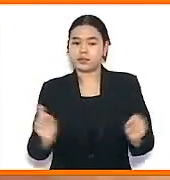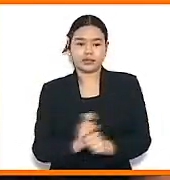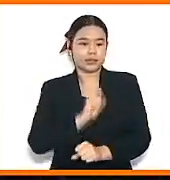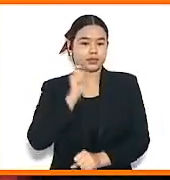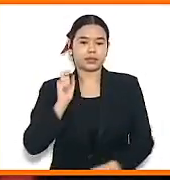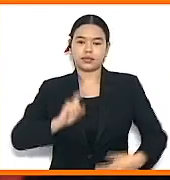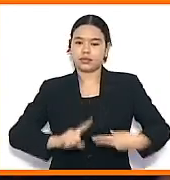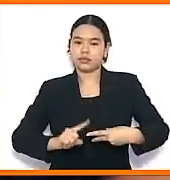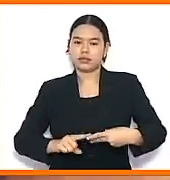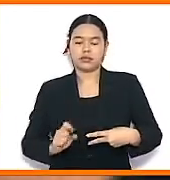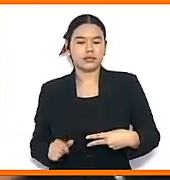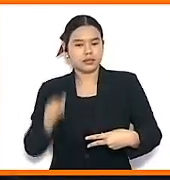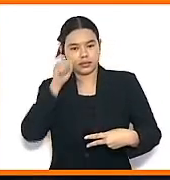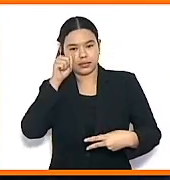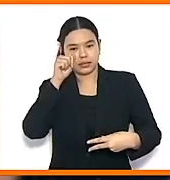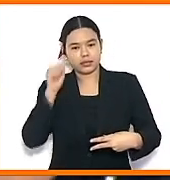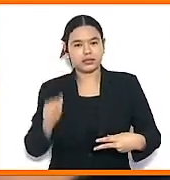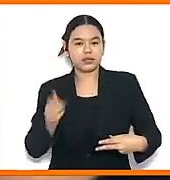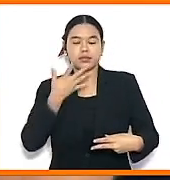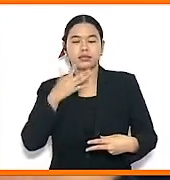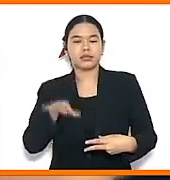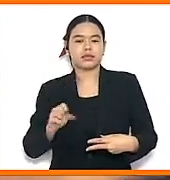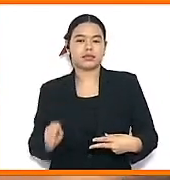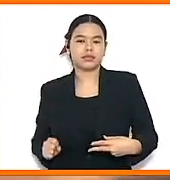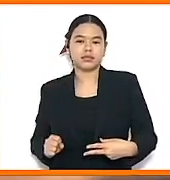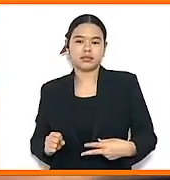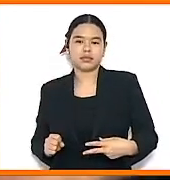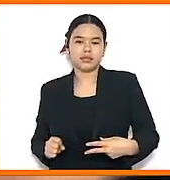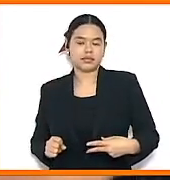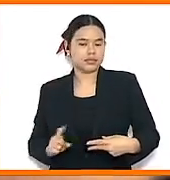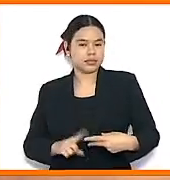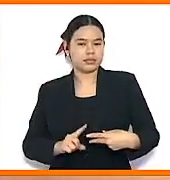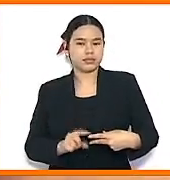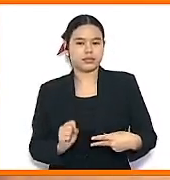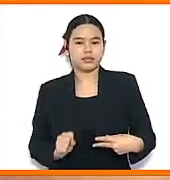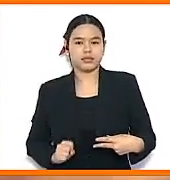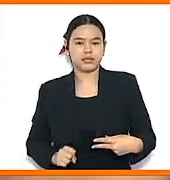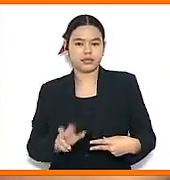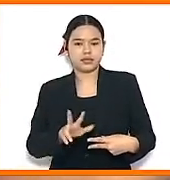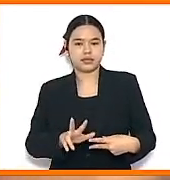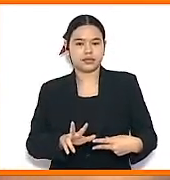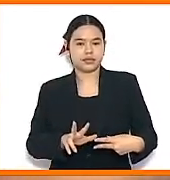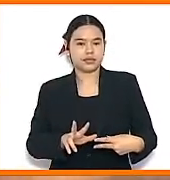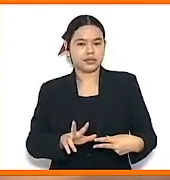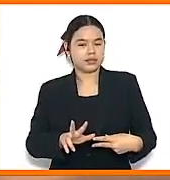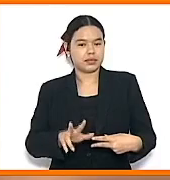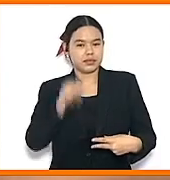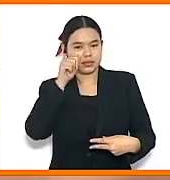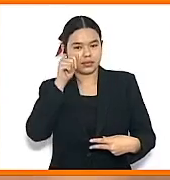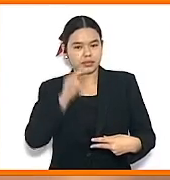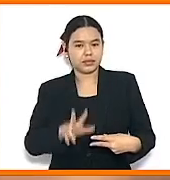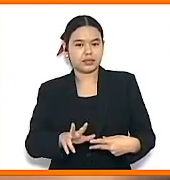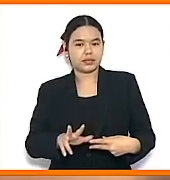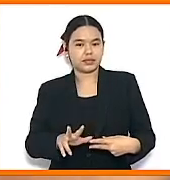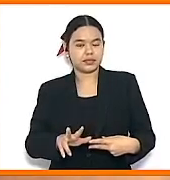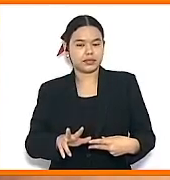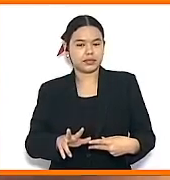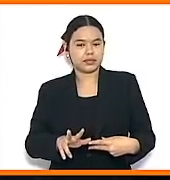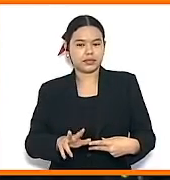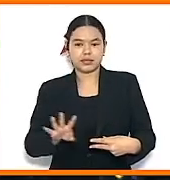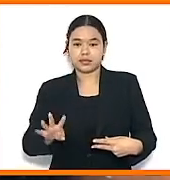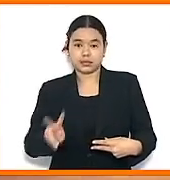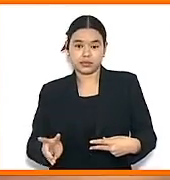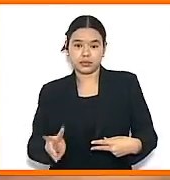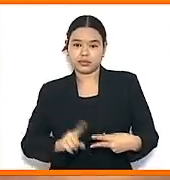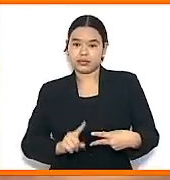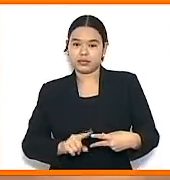primer dígito. Es atento, muchísima suerte. Porque este es el 3, segundo dígito, atento, porque este es el 2. Primer